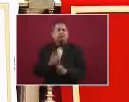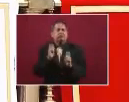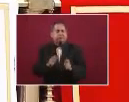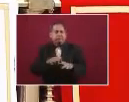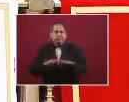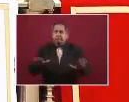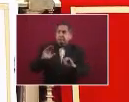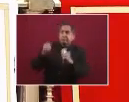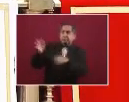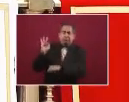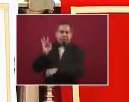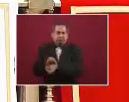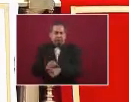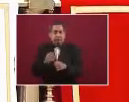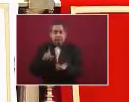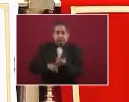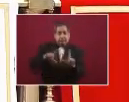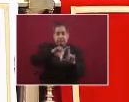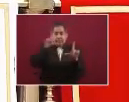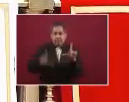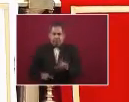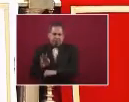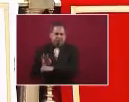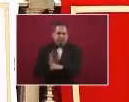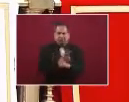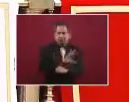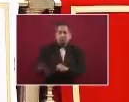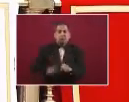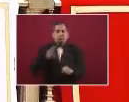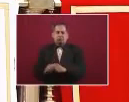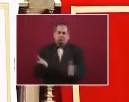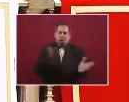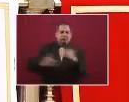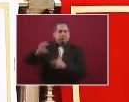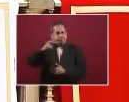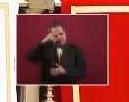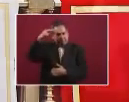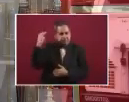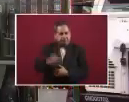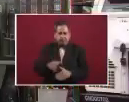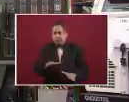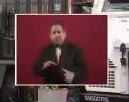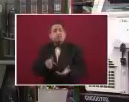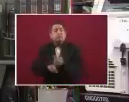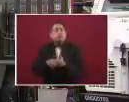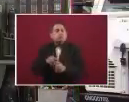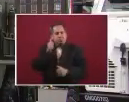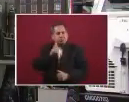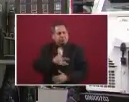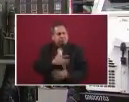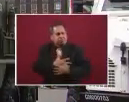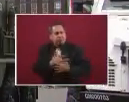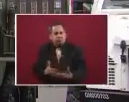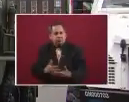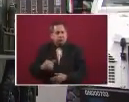defensa exterior y la seguridad interior de este grandioso país con un carácter eminentemente social,